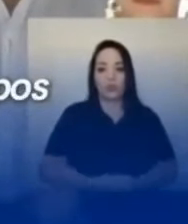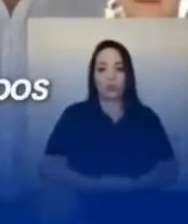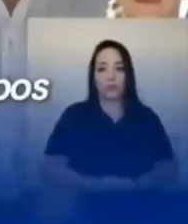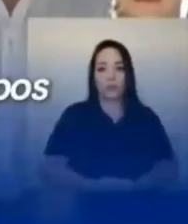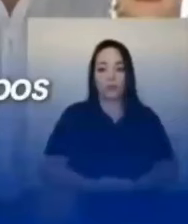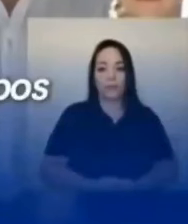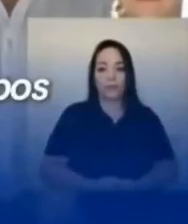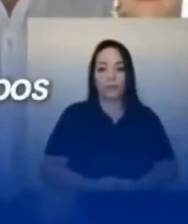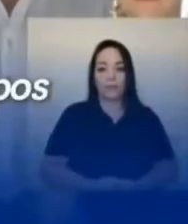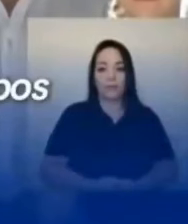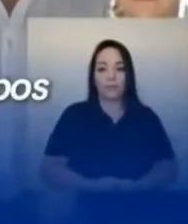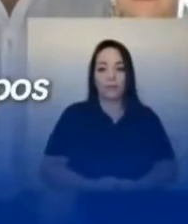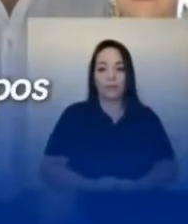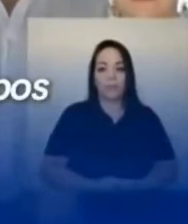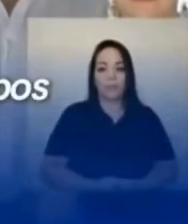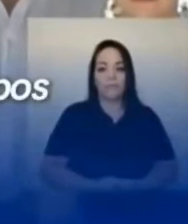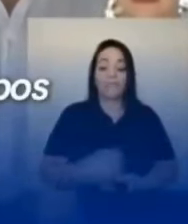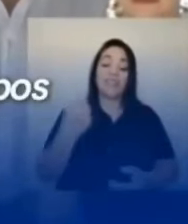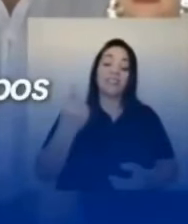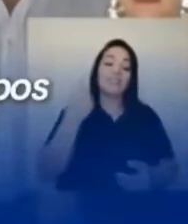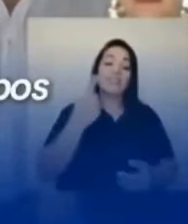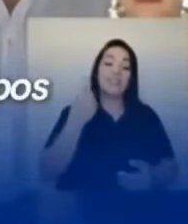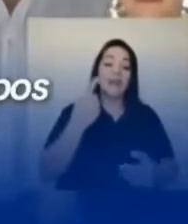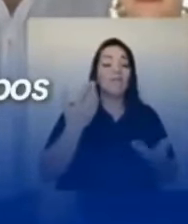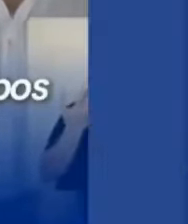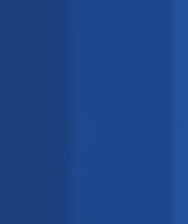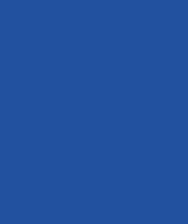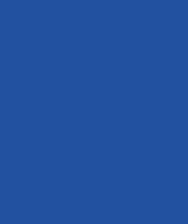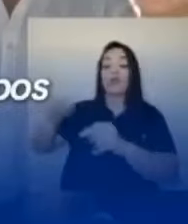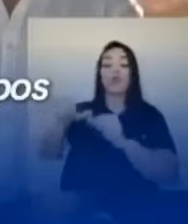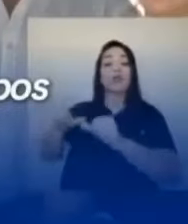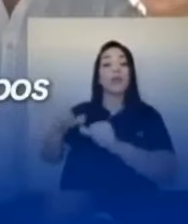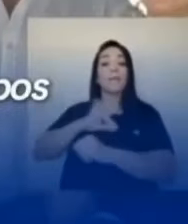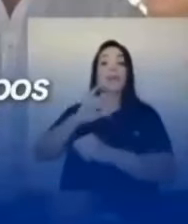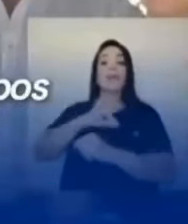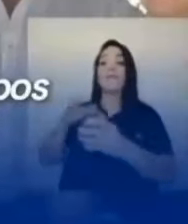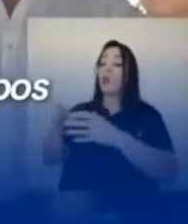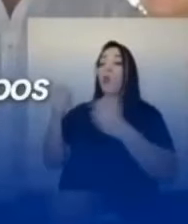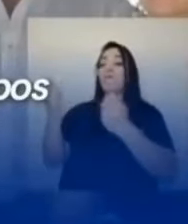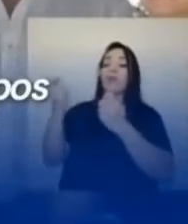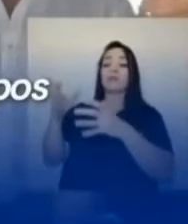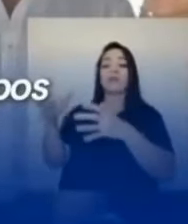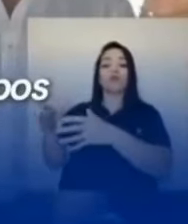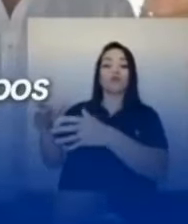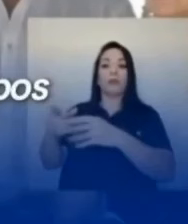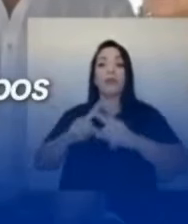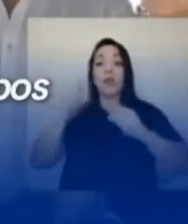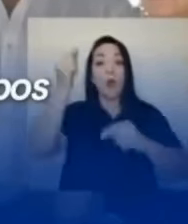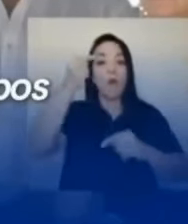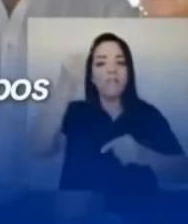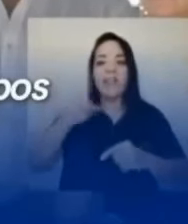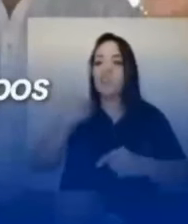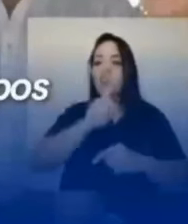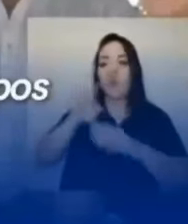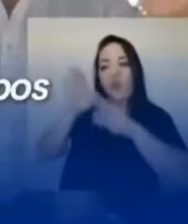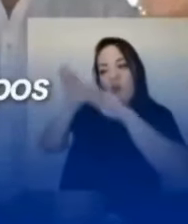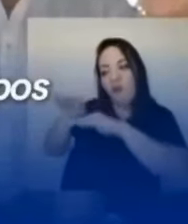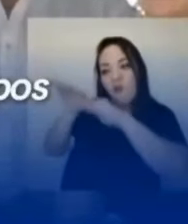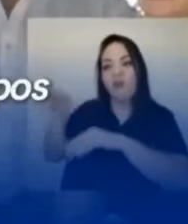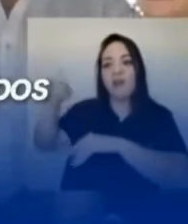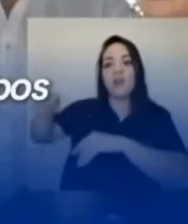Siempre por la parte más delgada, y eso es lo que este gobierno no acepta. Este gobierno no se hinca ante esos grupos